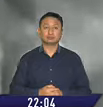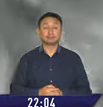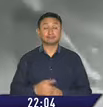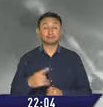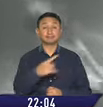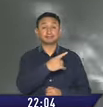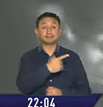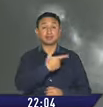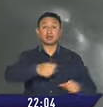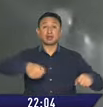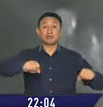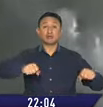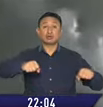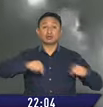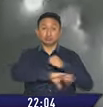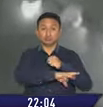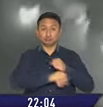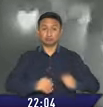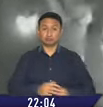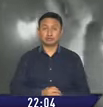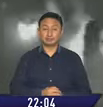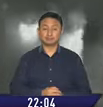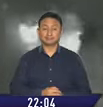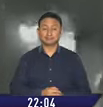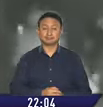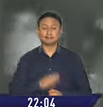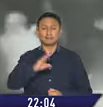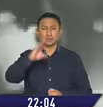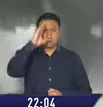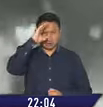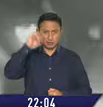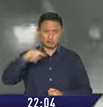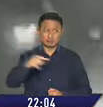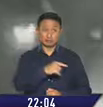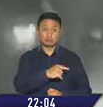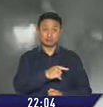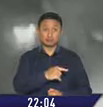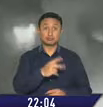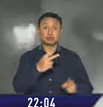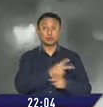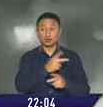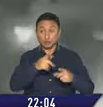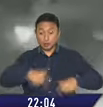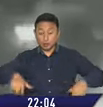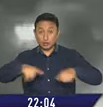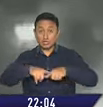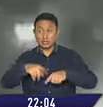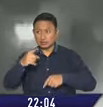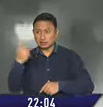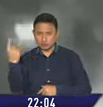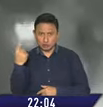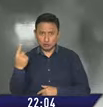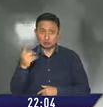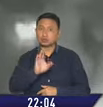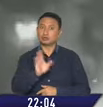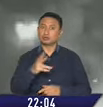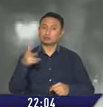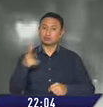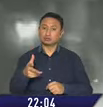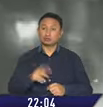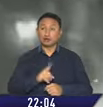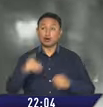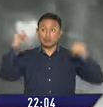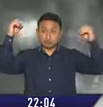son usadas para cometer fechorías. Los uniformados recomiendan evitar estacionarse en zonas poco concurridas o con